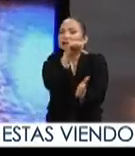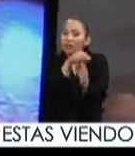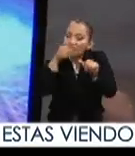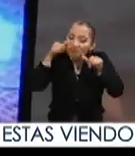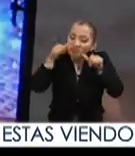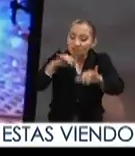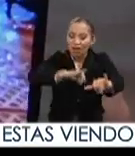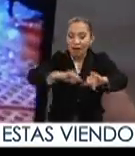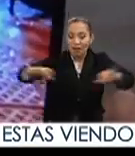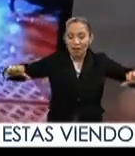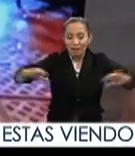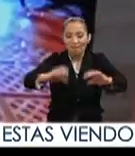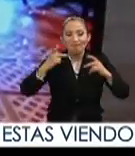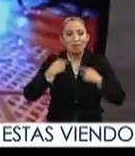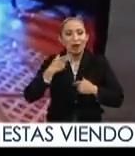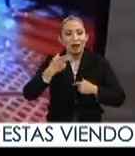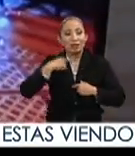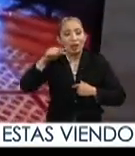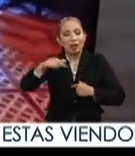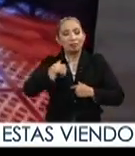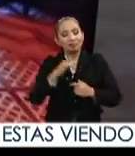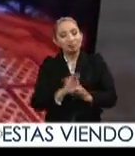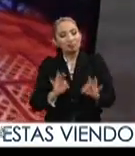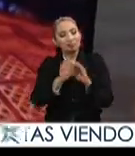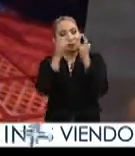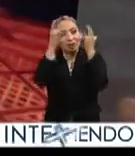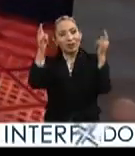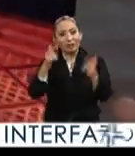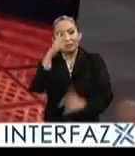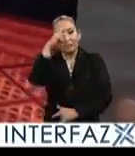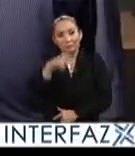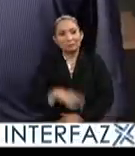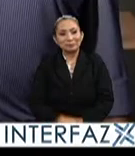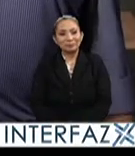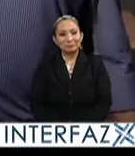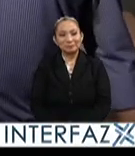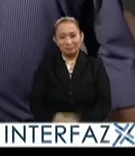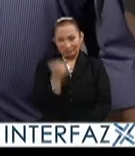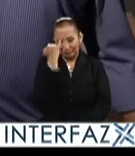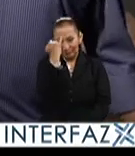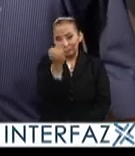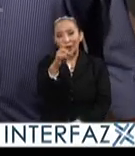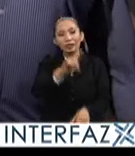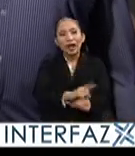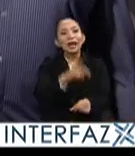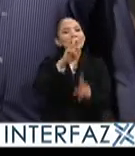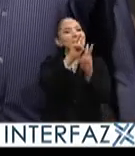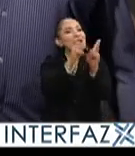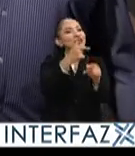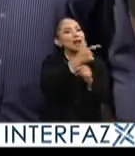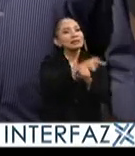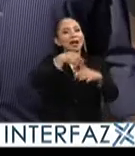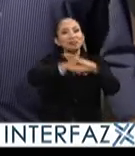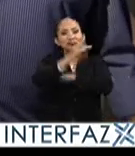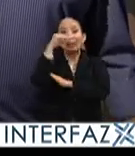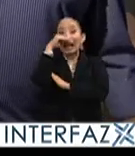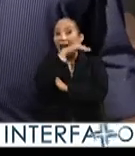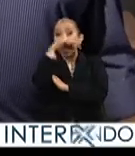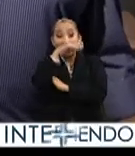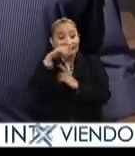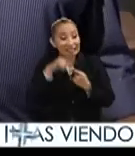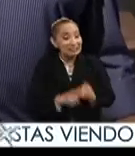centro de la geografía política y el corazón de la historia de México. Imagínate un día aquí en Palacio Nacional. La entrada es